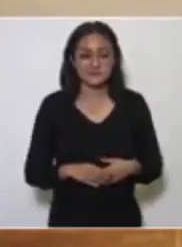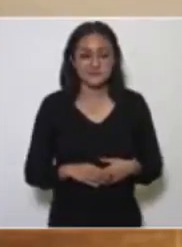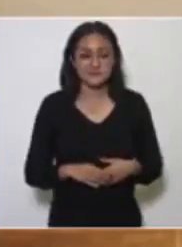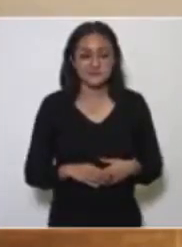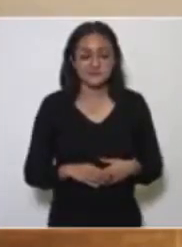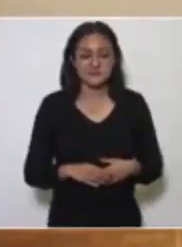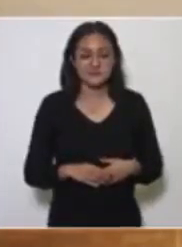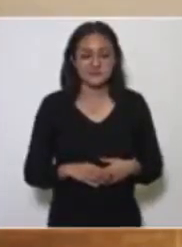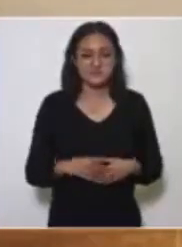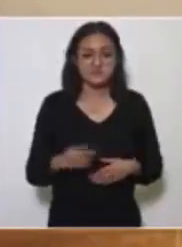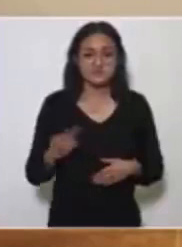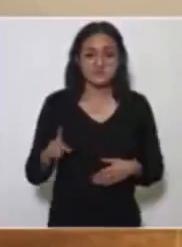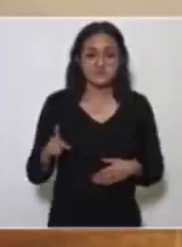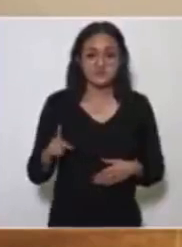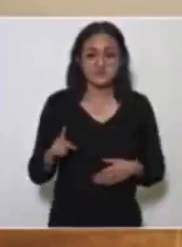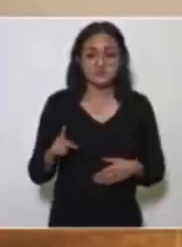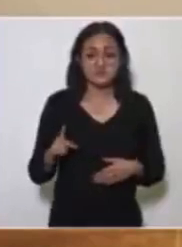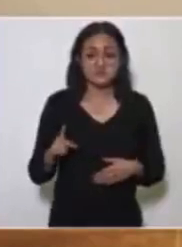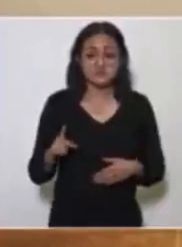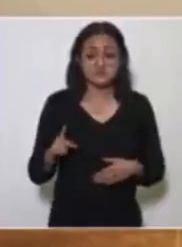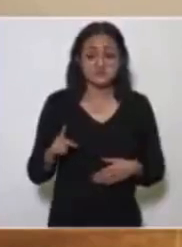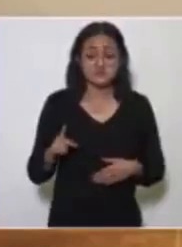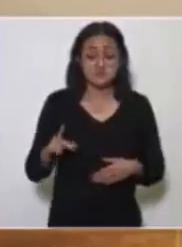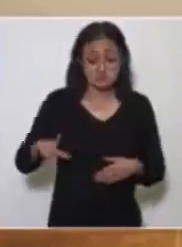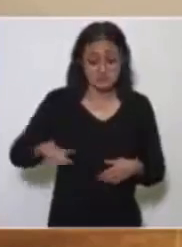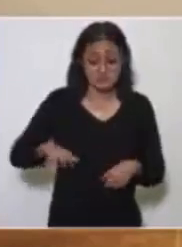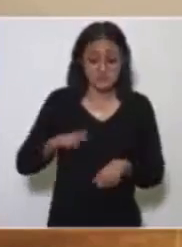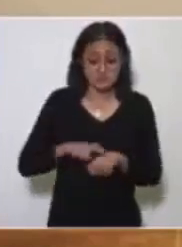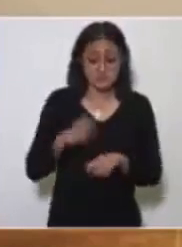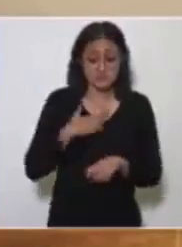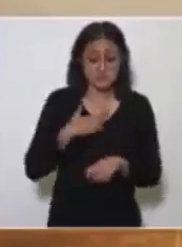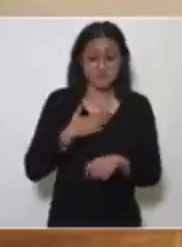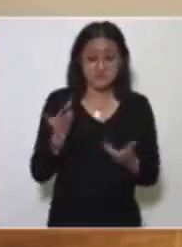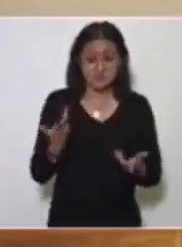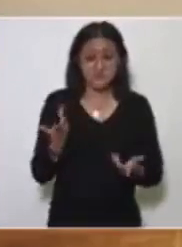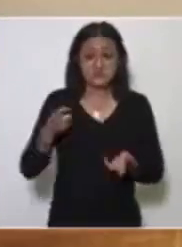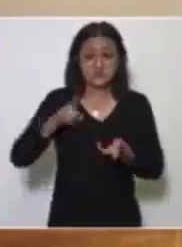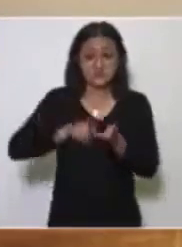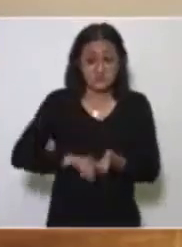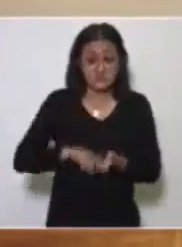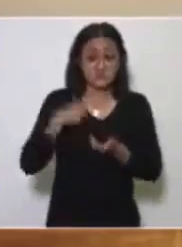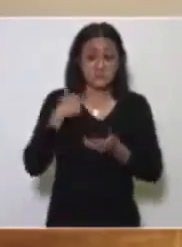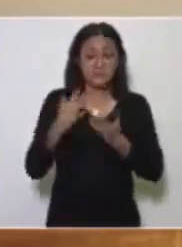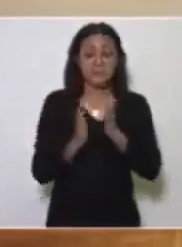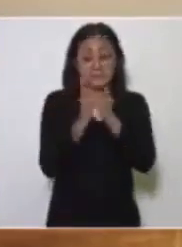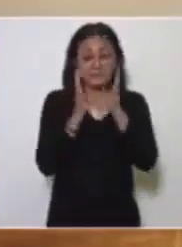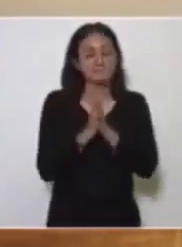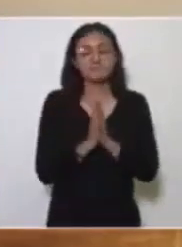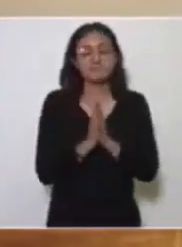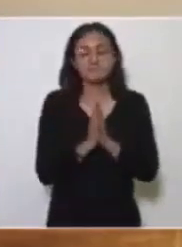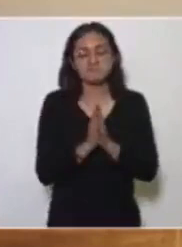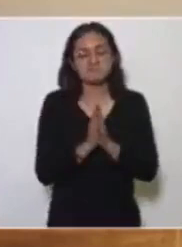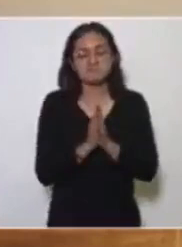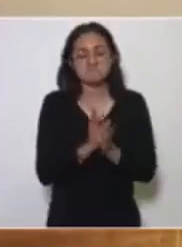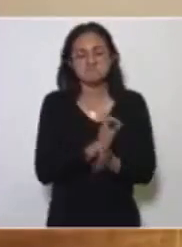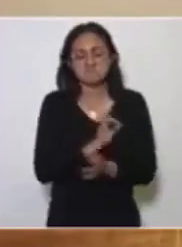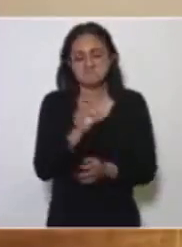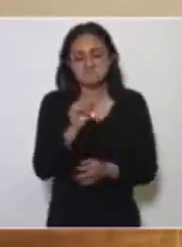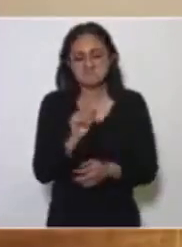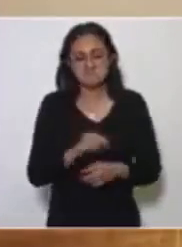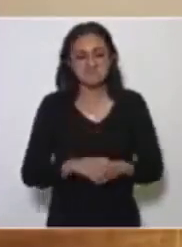El gobernador no participa en la vida interna de Morena, ¿no? El